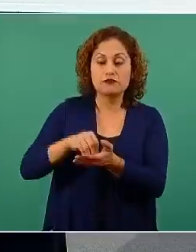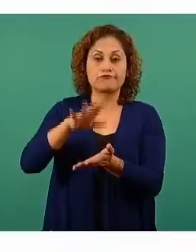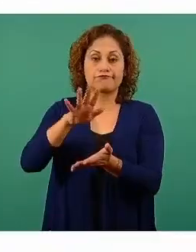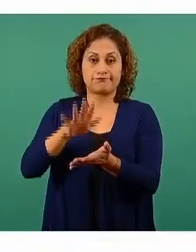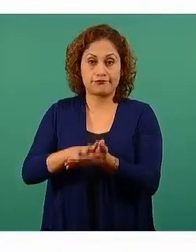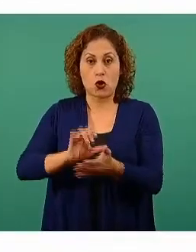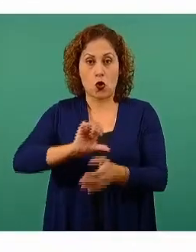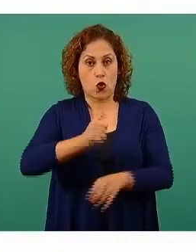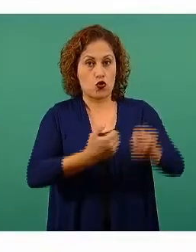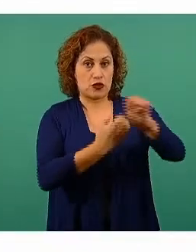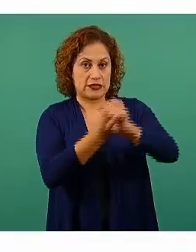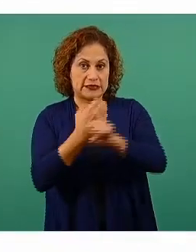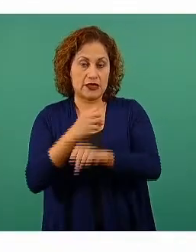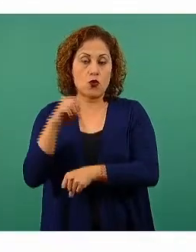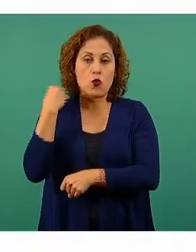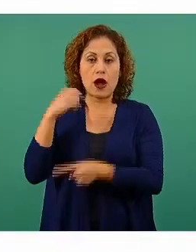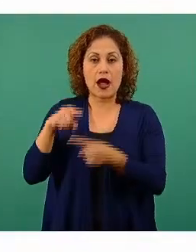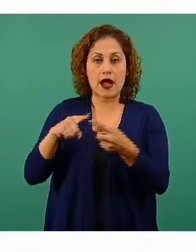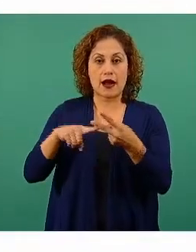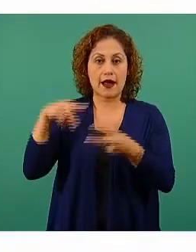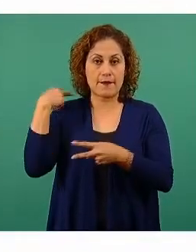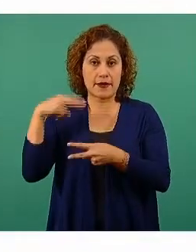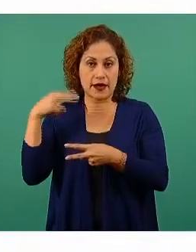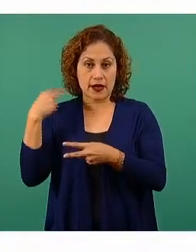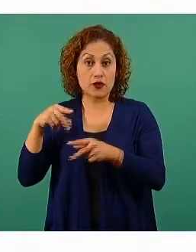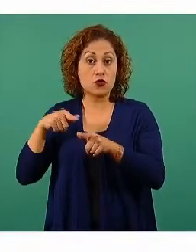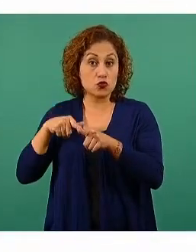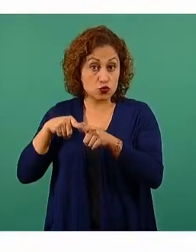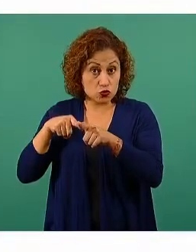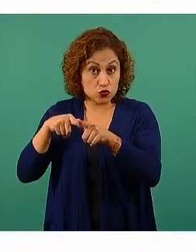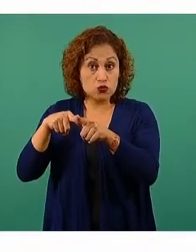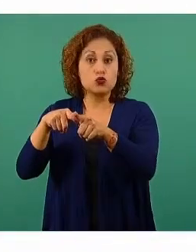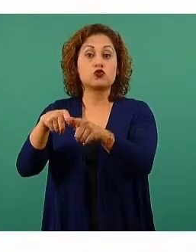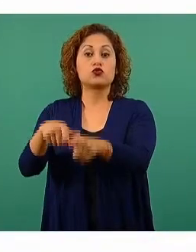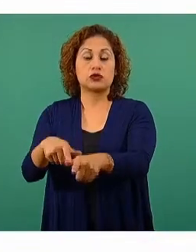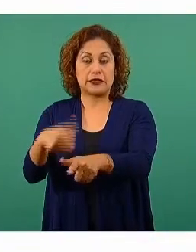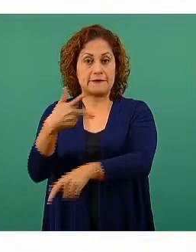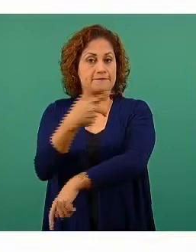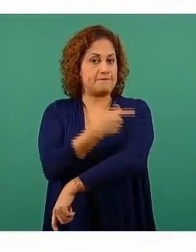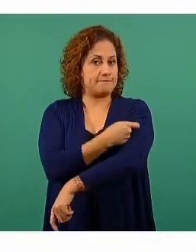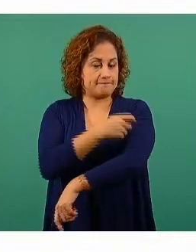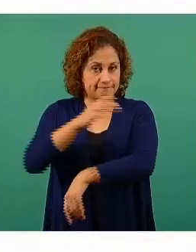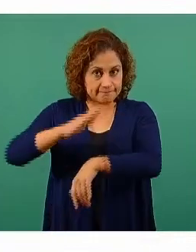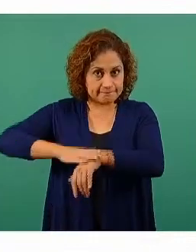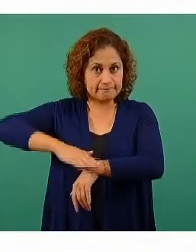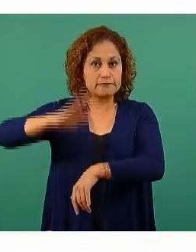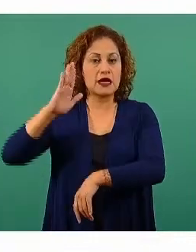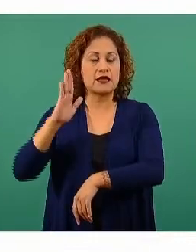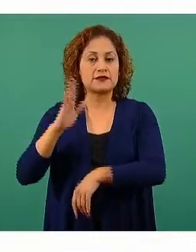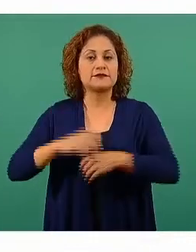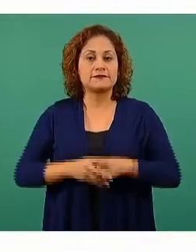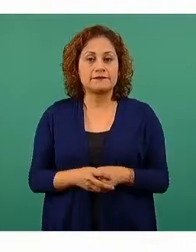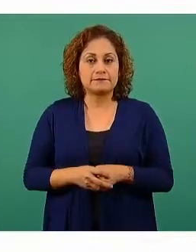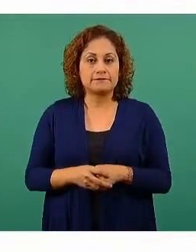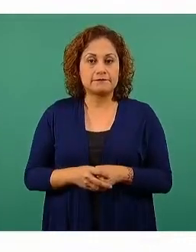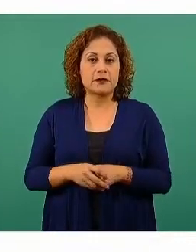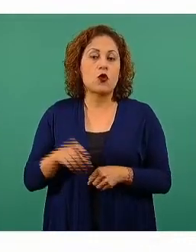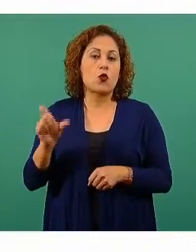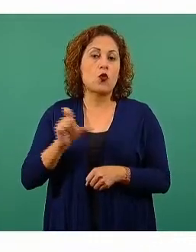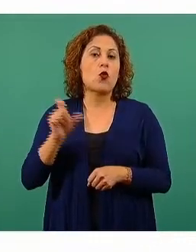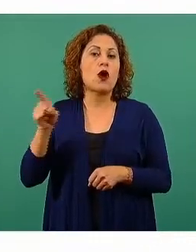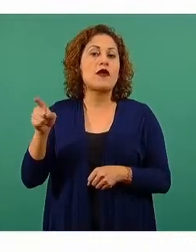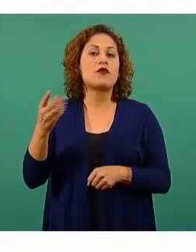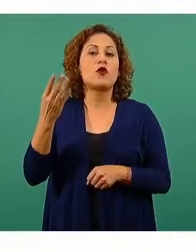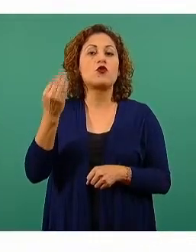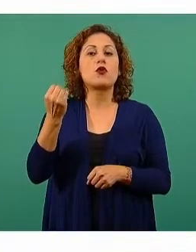par de estados, Oaxaca y Veracruz, que siguieron con un poquito más de vacunación durante varios minutos después de las